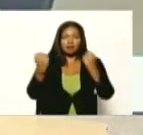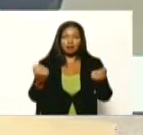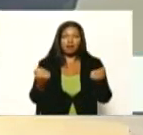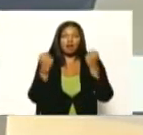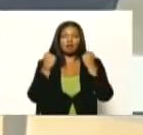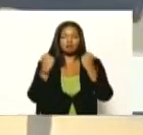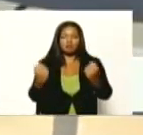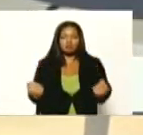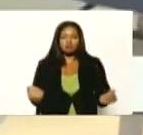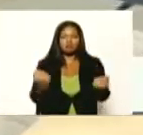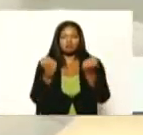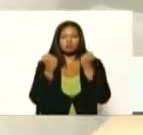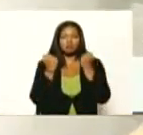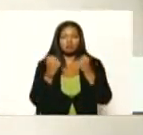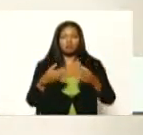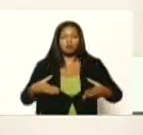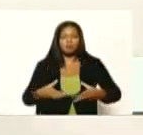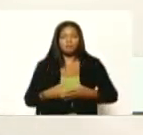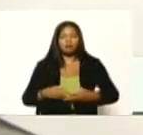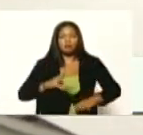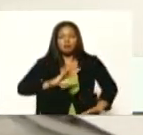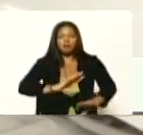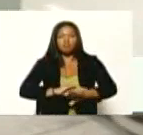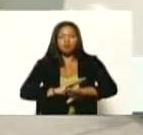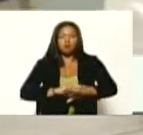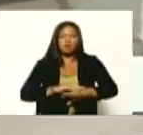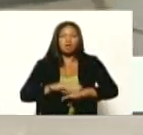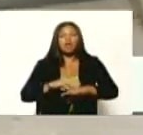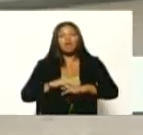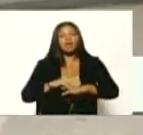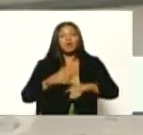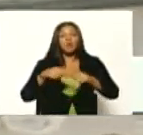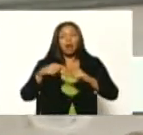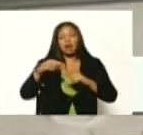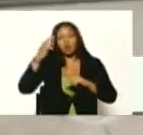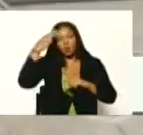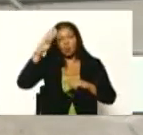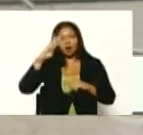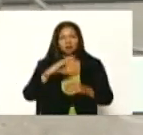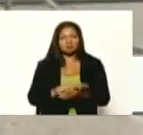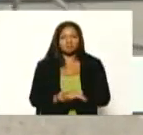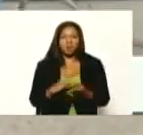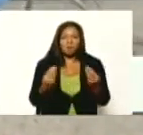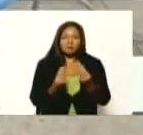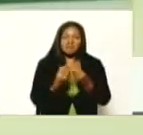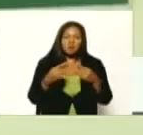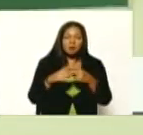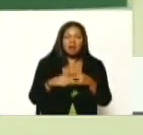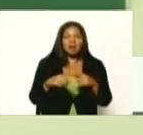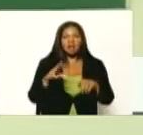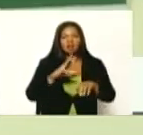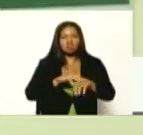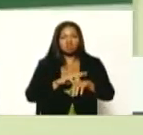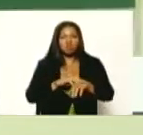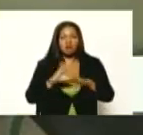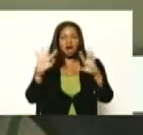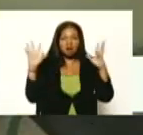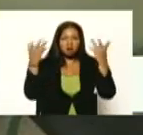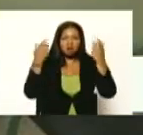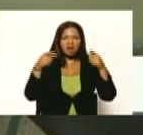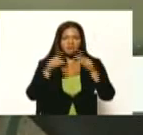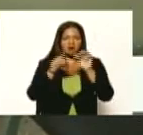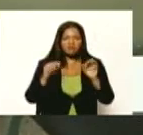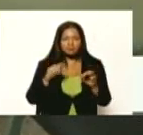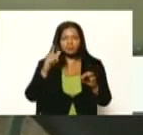acompañan también los doctores de la Misión Médica Cubana, donde nos acompaña la doctora Gloria Contreras y la